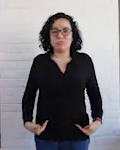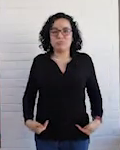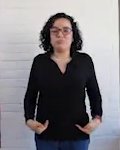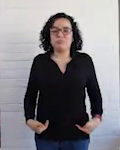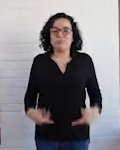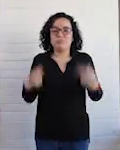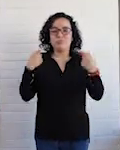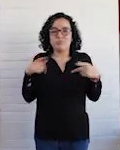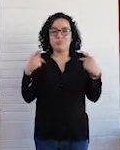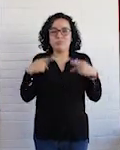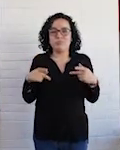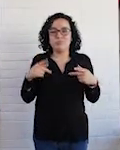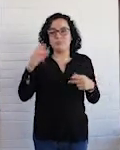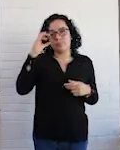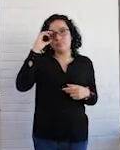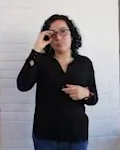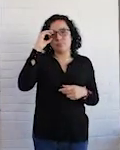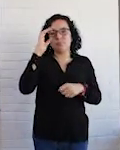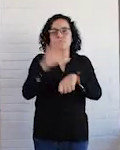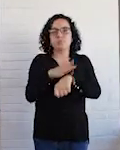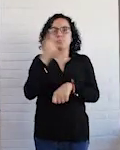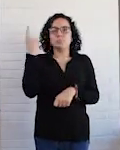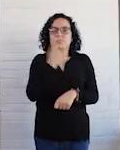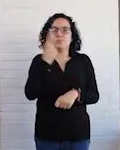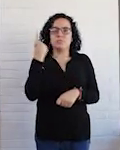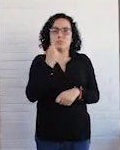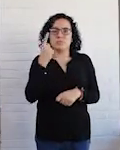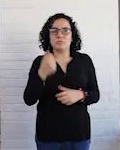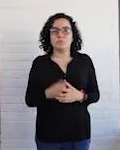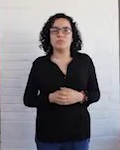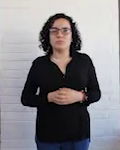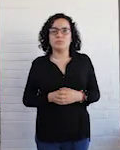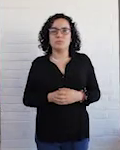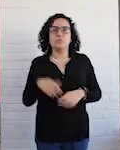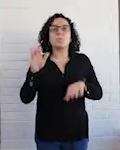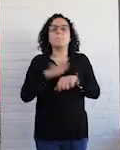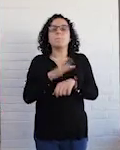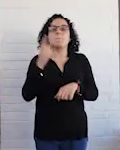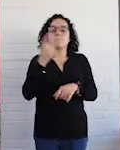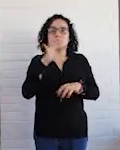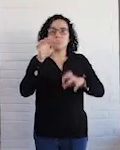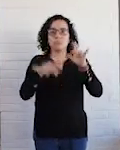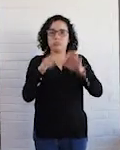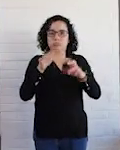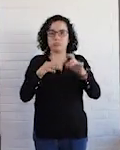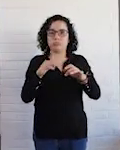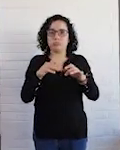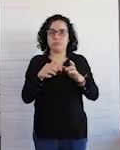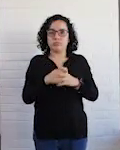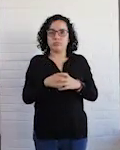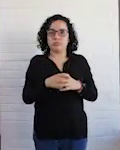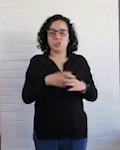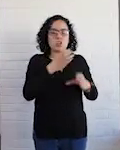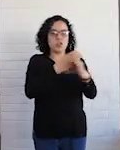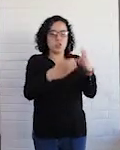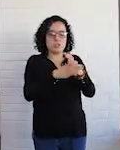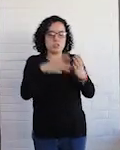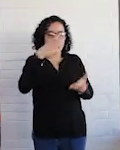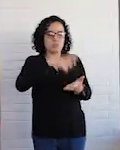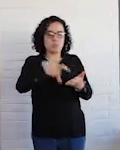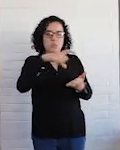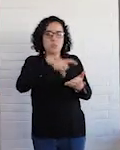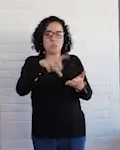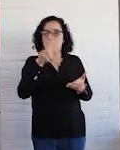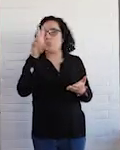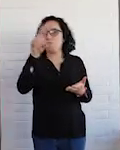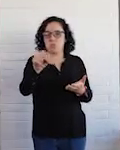¿Por qué? Porque los bots, al final del día no compran cosas,